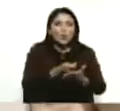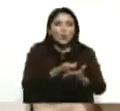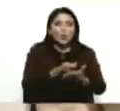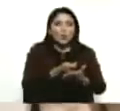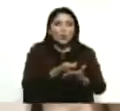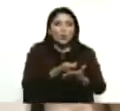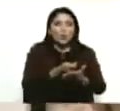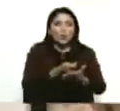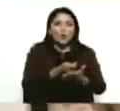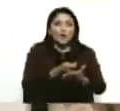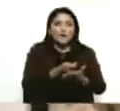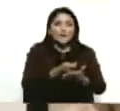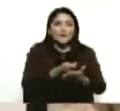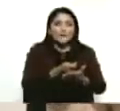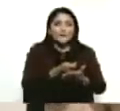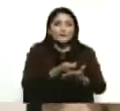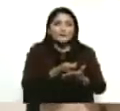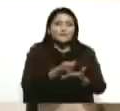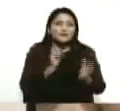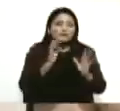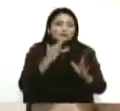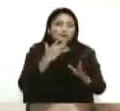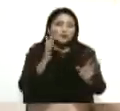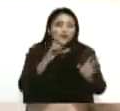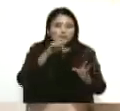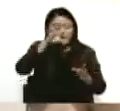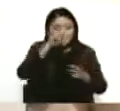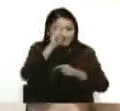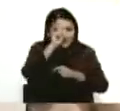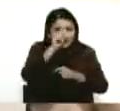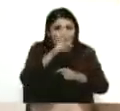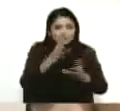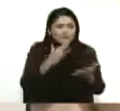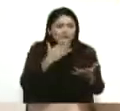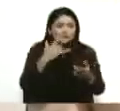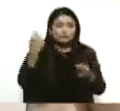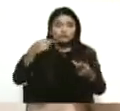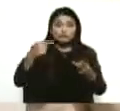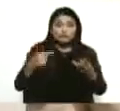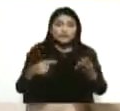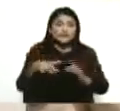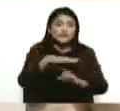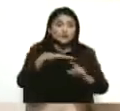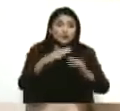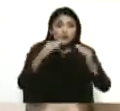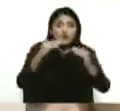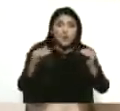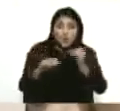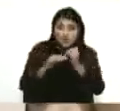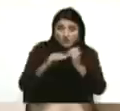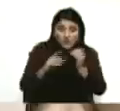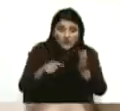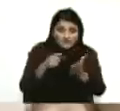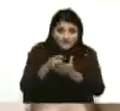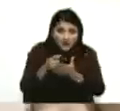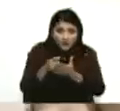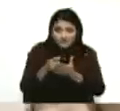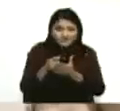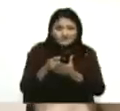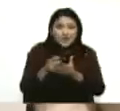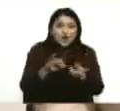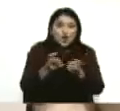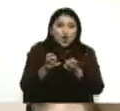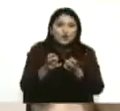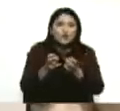explotación de los minerales no metálicos, y eso genera, sin duda alguna, situaciones de desigualdad, situaciones de injusticia. Porque